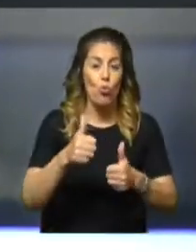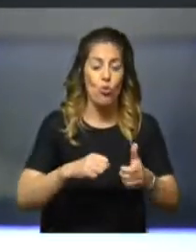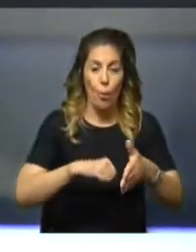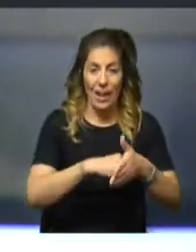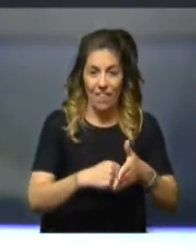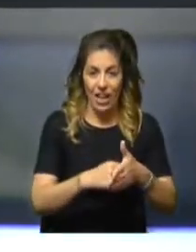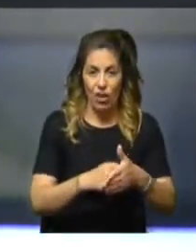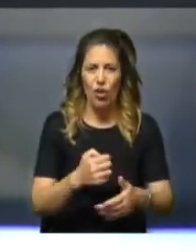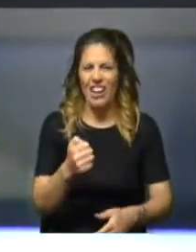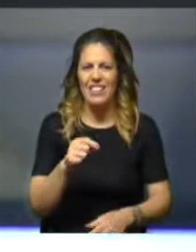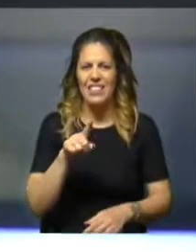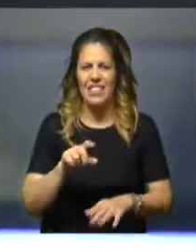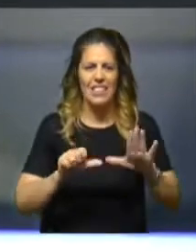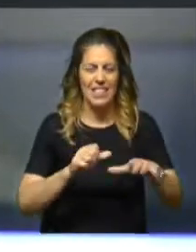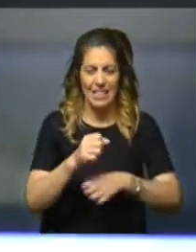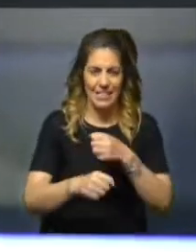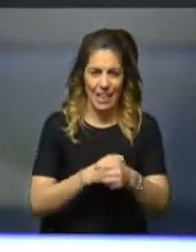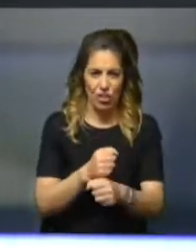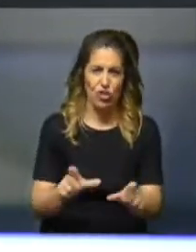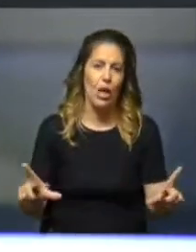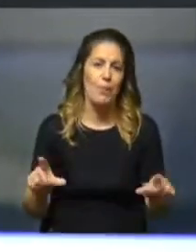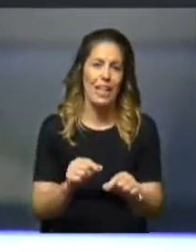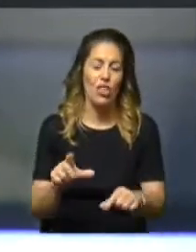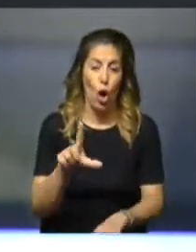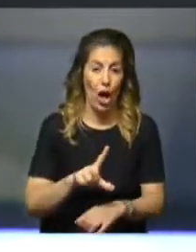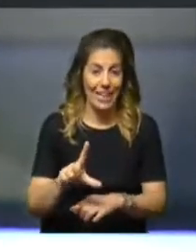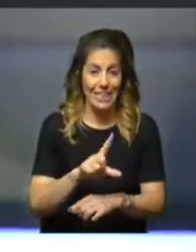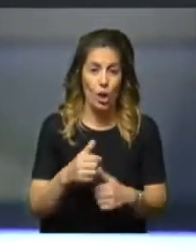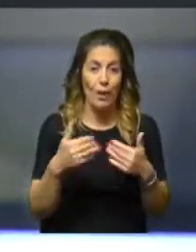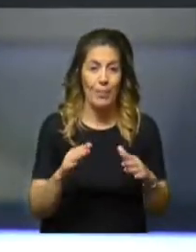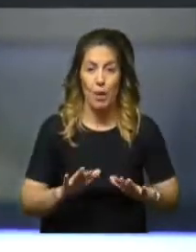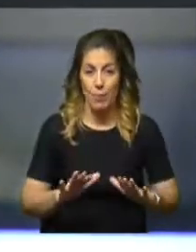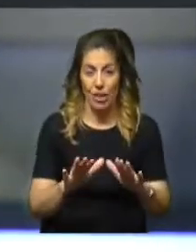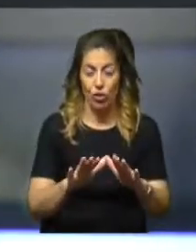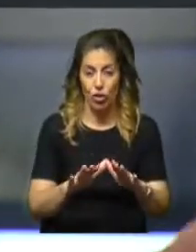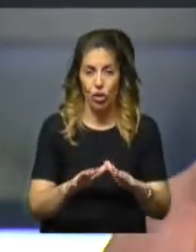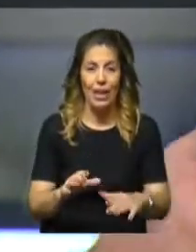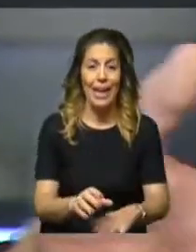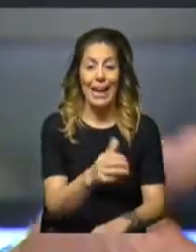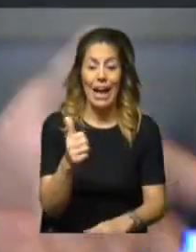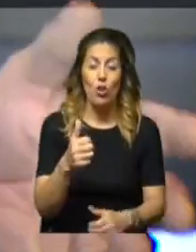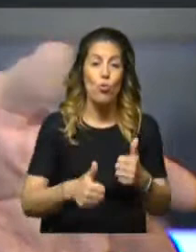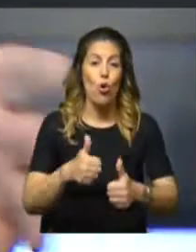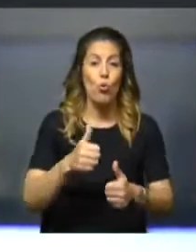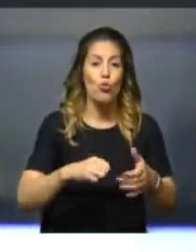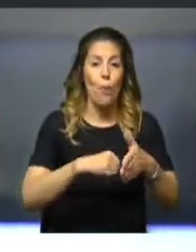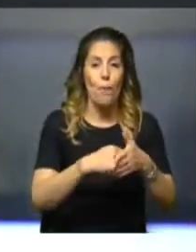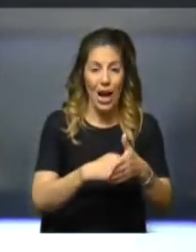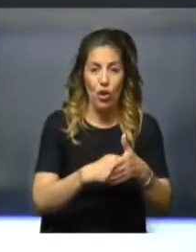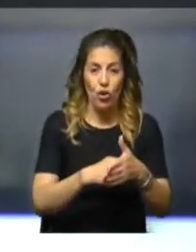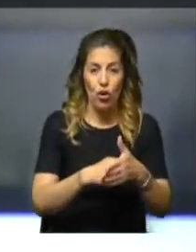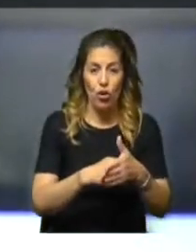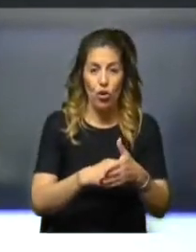casi para cumplir 16 estaba terminando este el Liceo para empezar preparatorio y ganó un concurso de un banco que se instalado